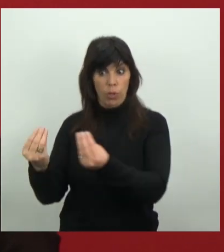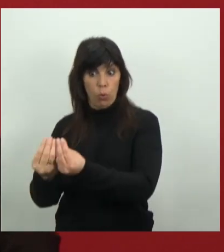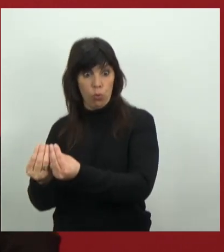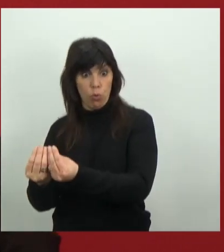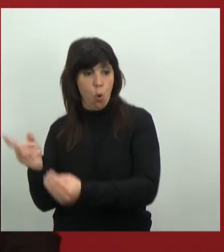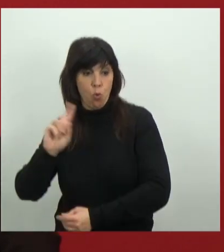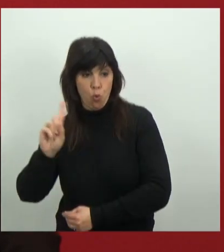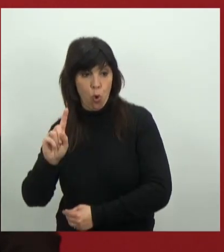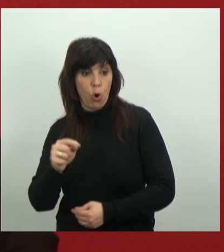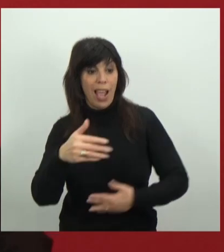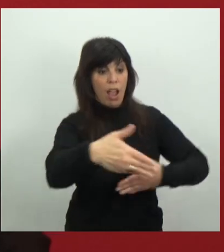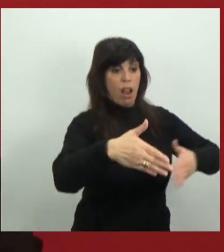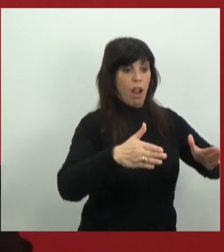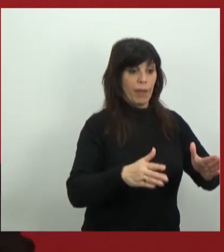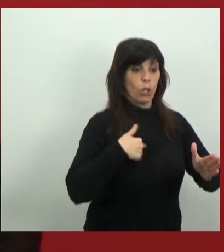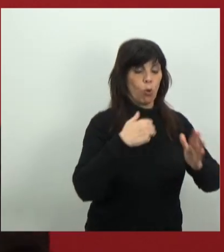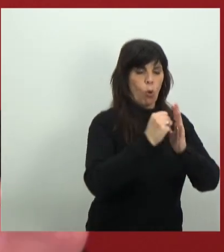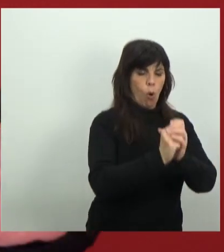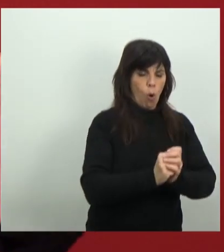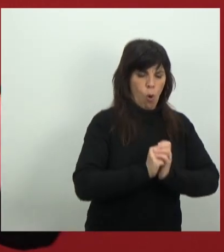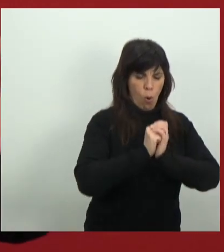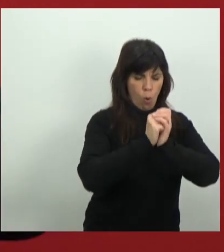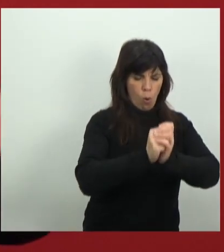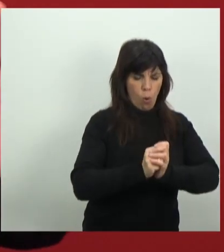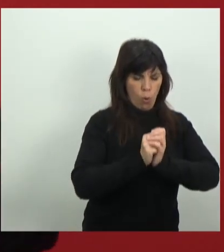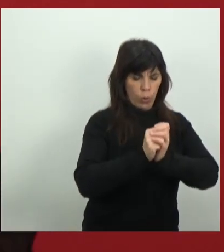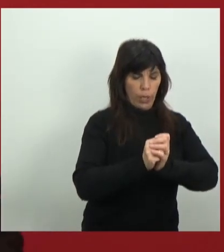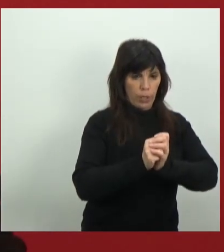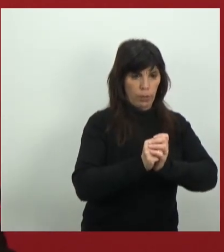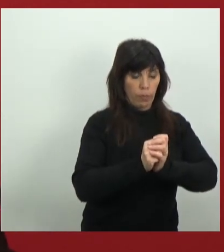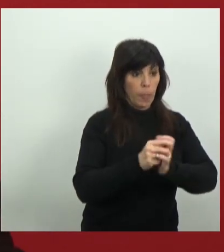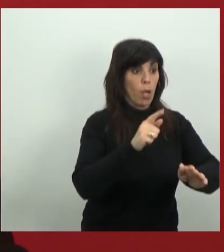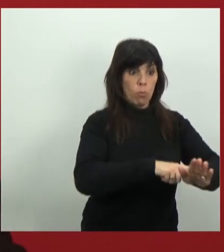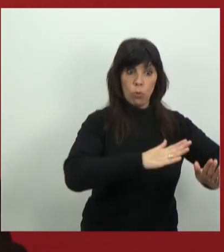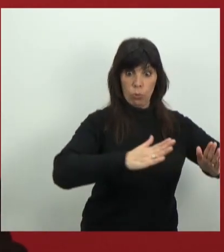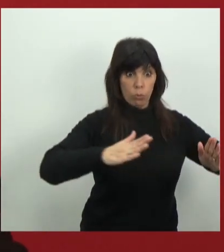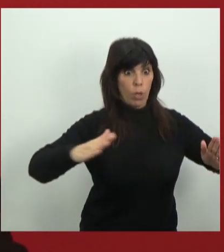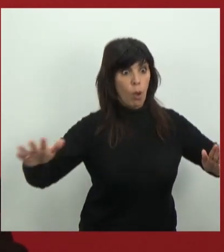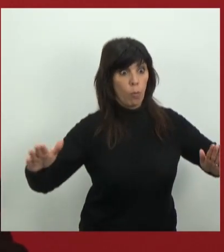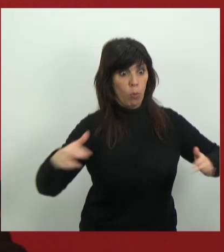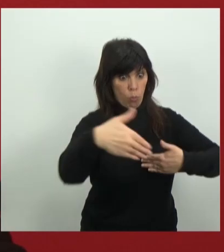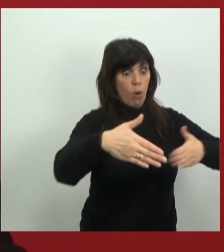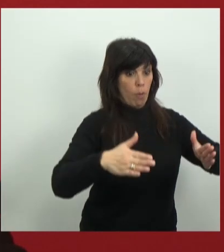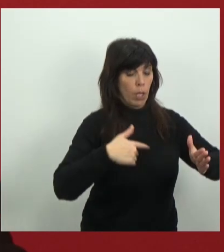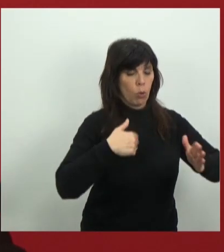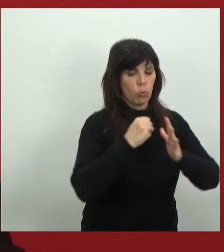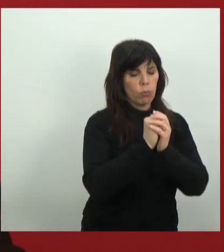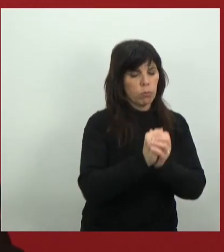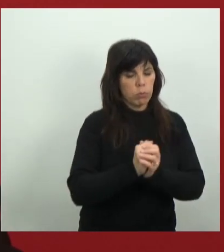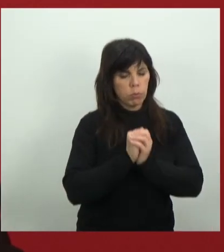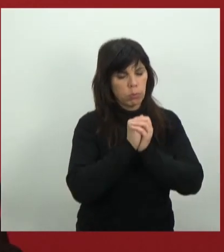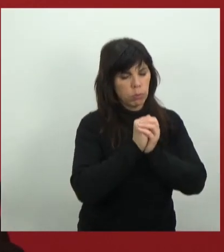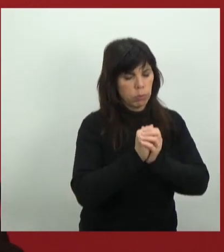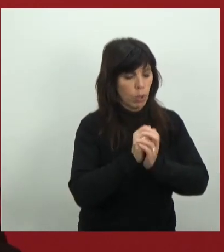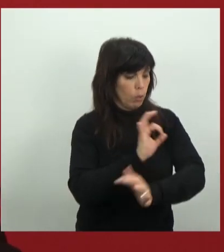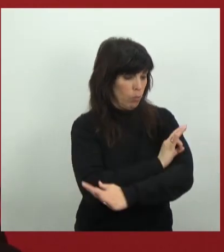qué. Pero el Señor puso en mi corazón orar por la persona. Oré por un tiempo en casa, por la mañana cuando me